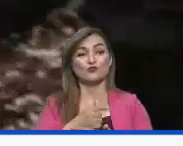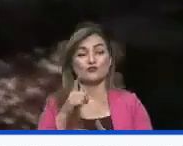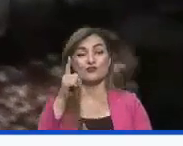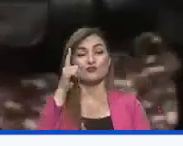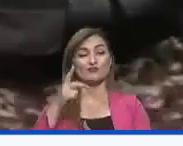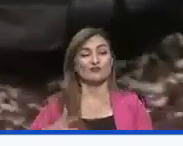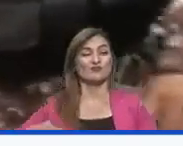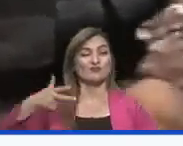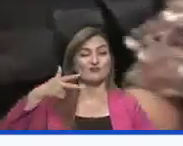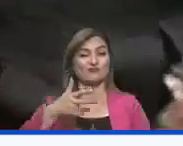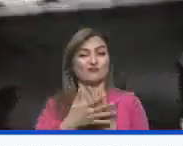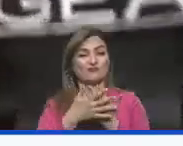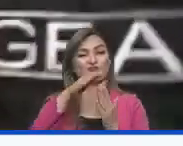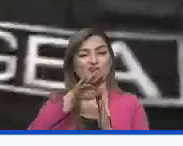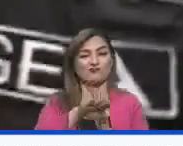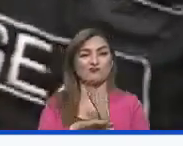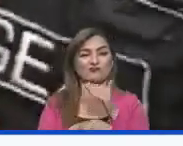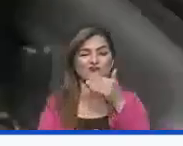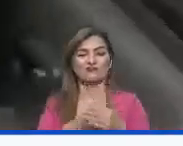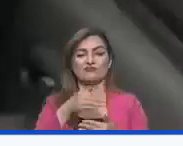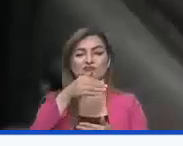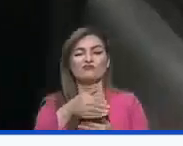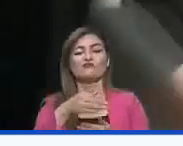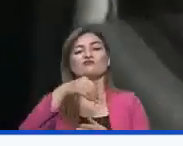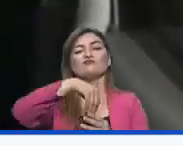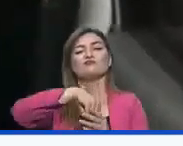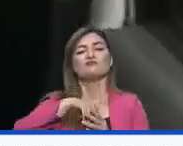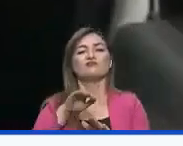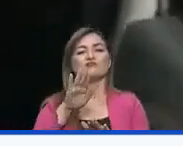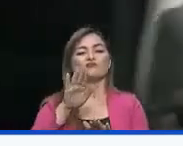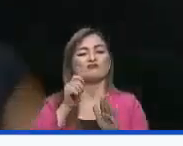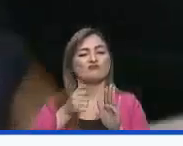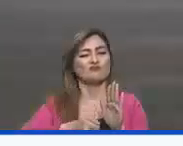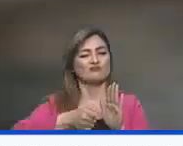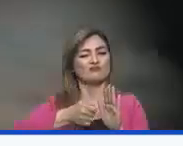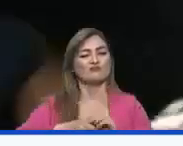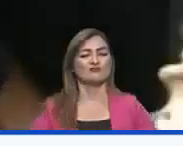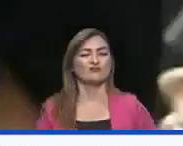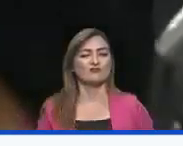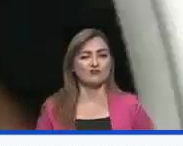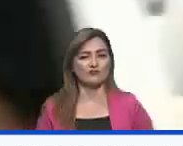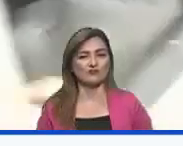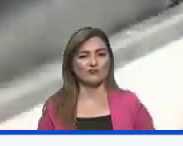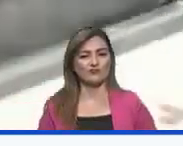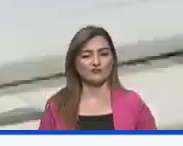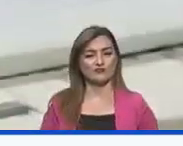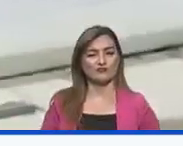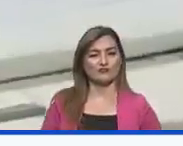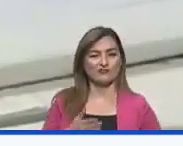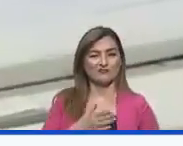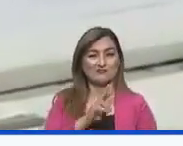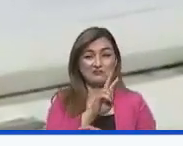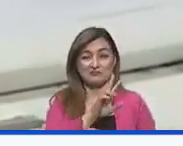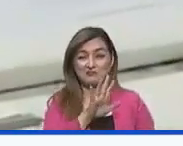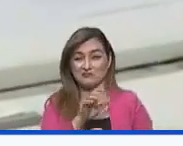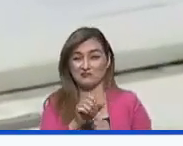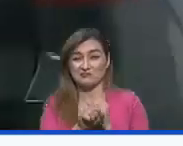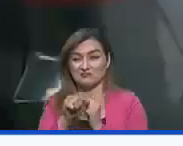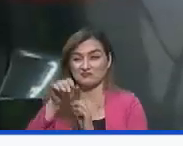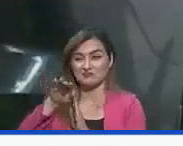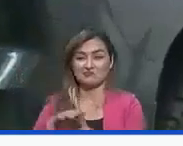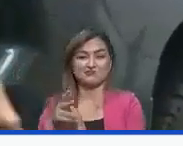al líder de los choneros. En el proceso se incluyó también a los abogados. En este caso se cambió la pena de 25 años a solo